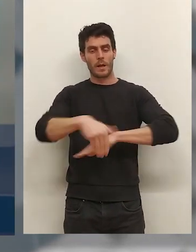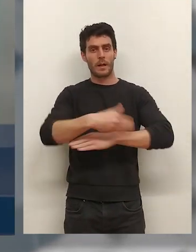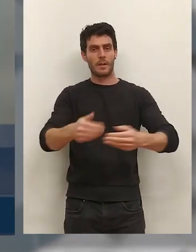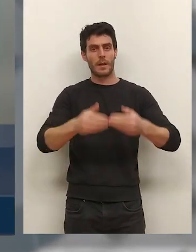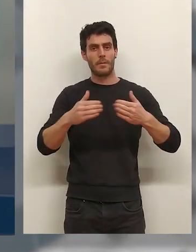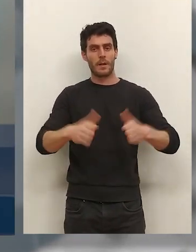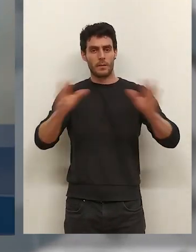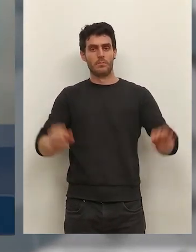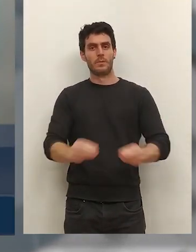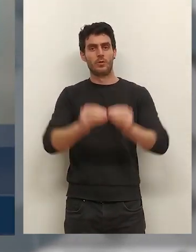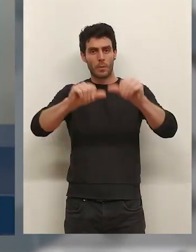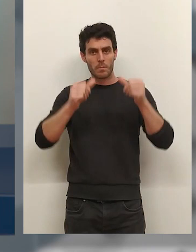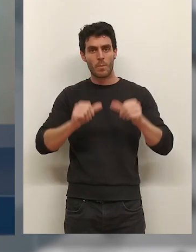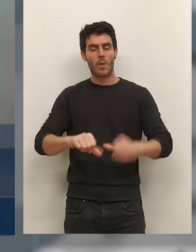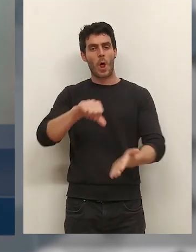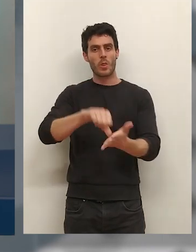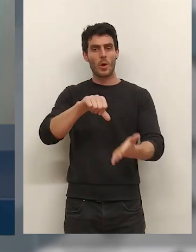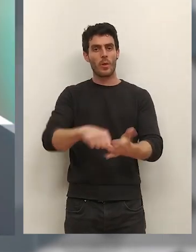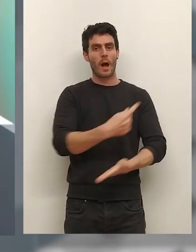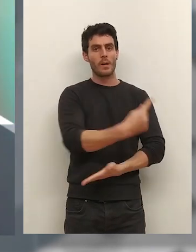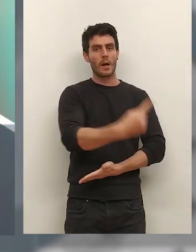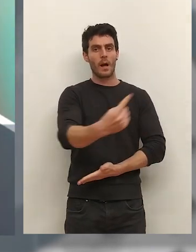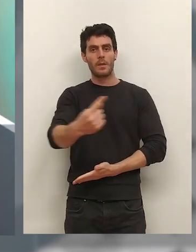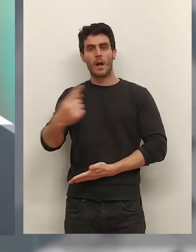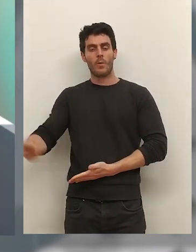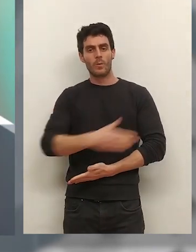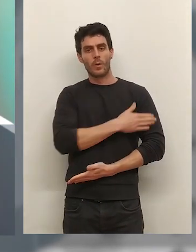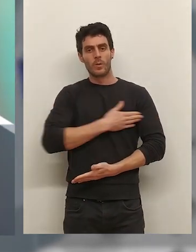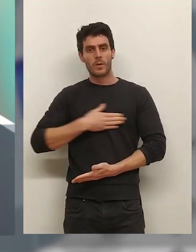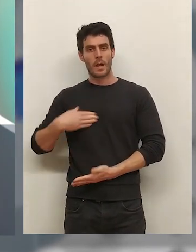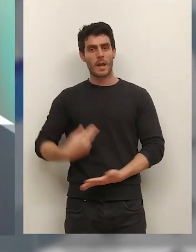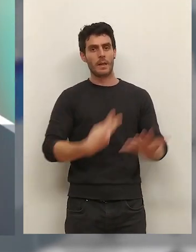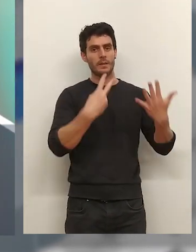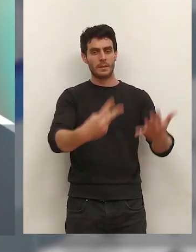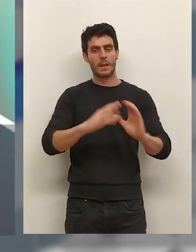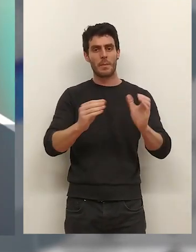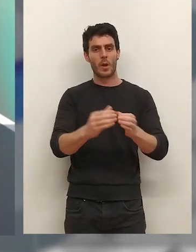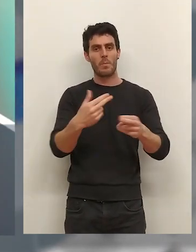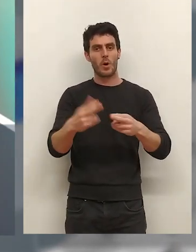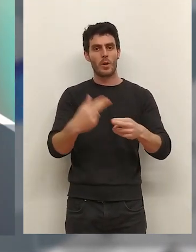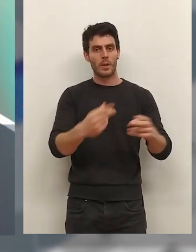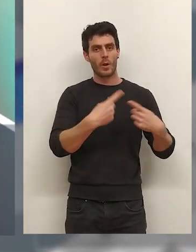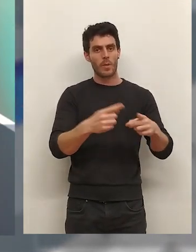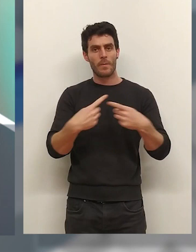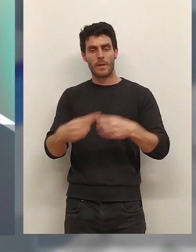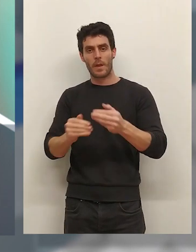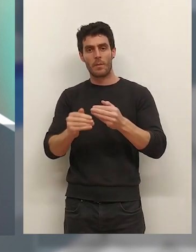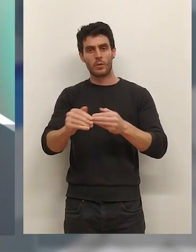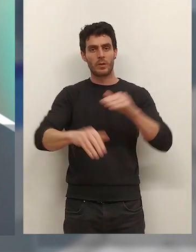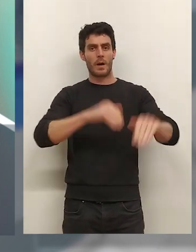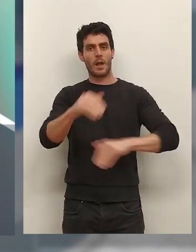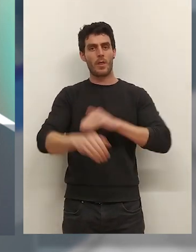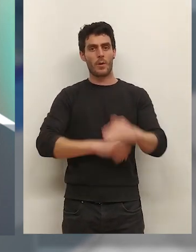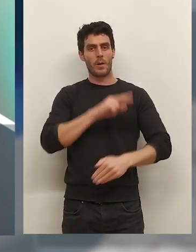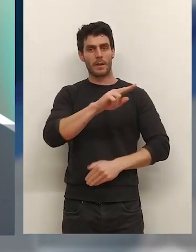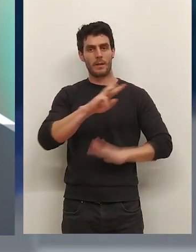calles abiertas. En definitiva, el modelo de ciudad que proponen estos 7 partidos a los electores en estas elecciones